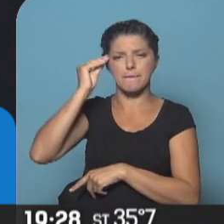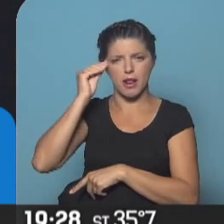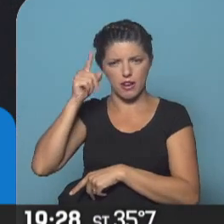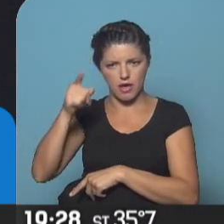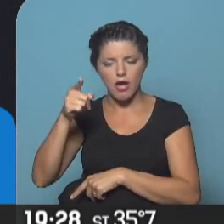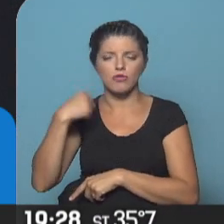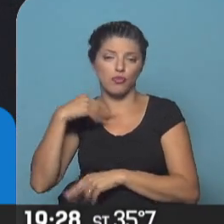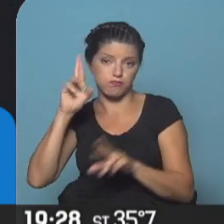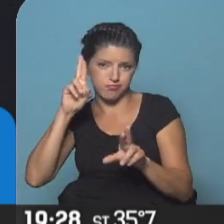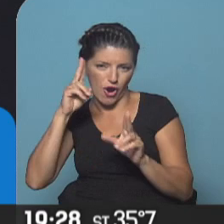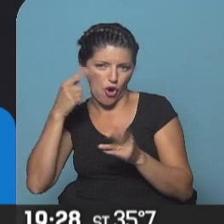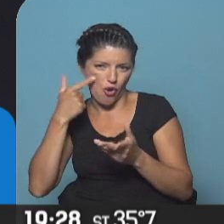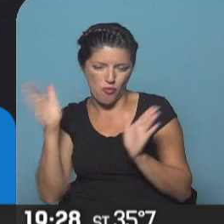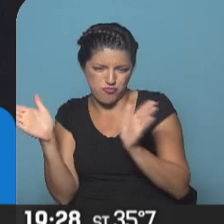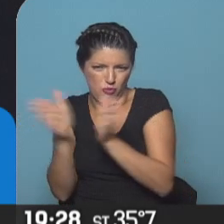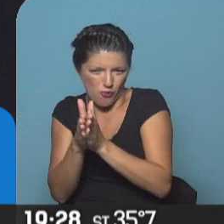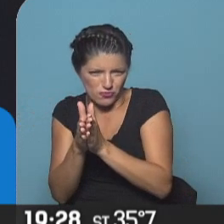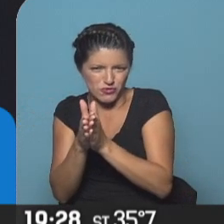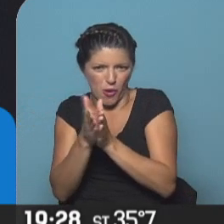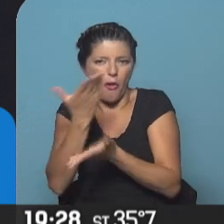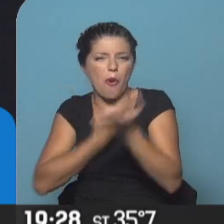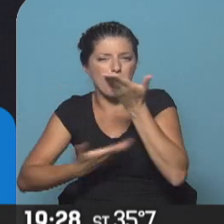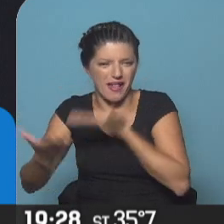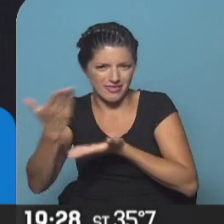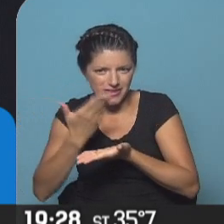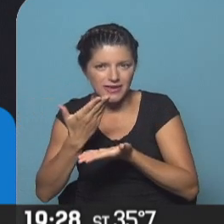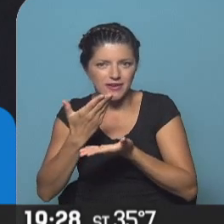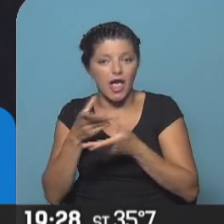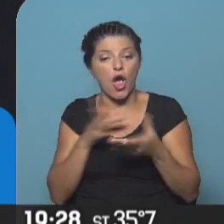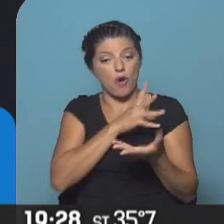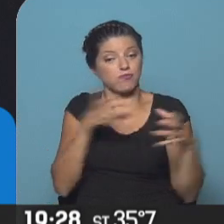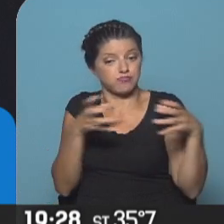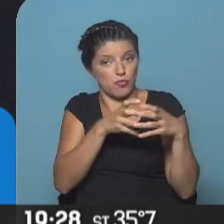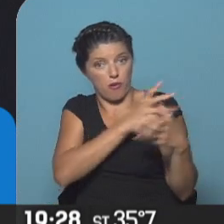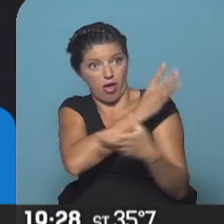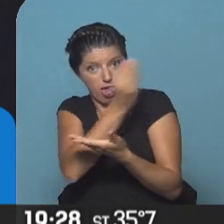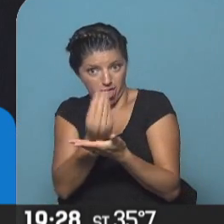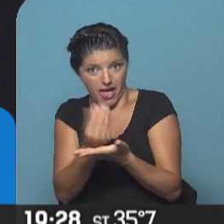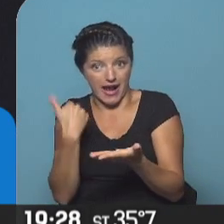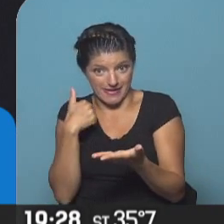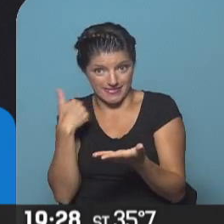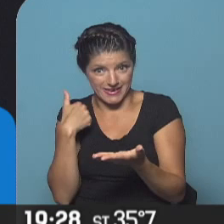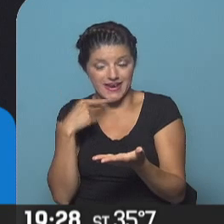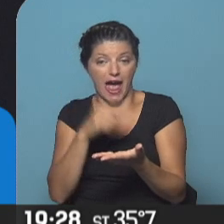compartir ese viaje acompañando a la delegación argentina de armenios de la diáspora.